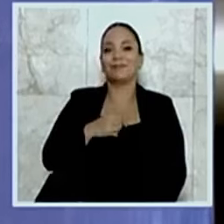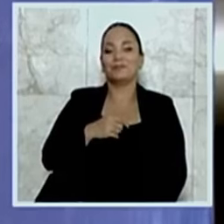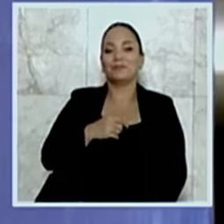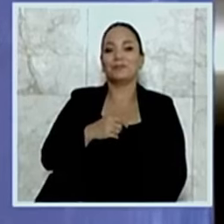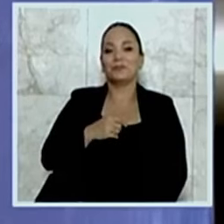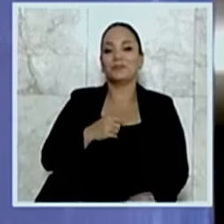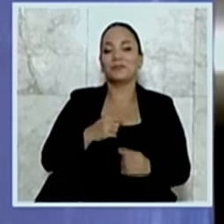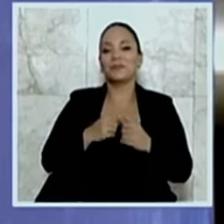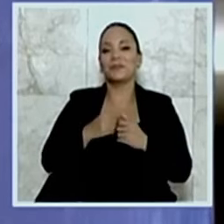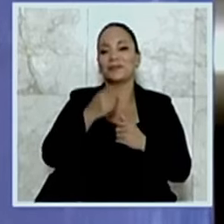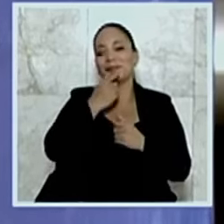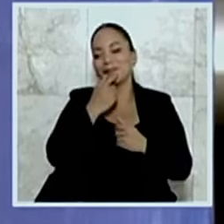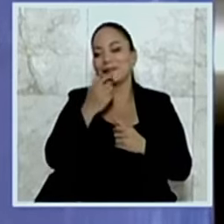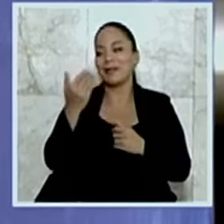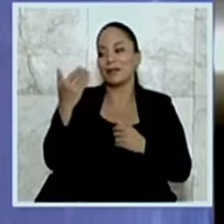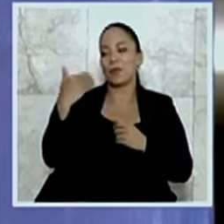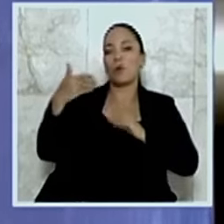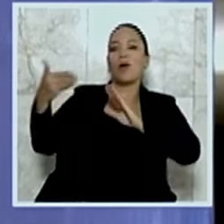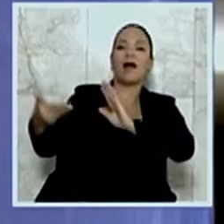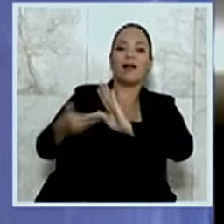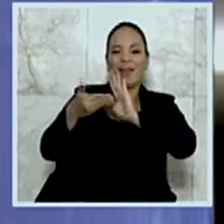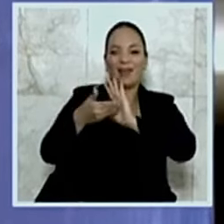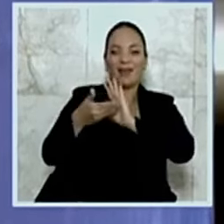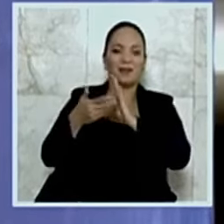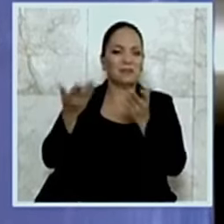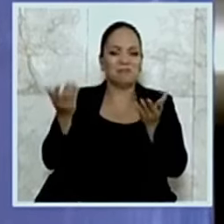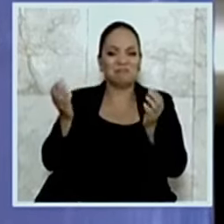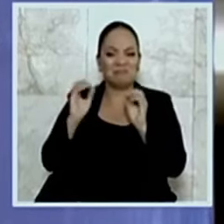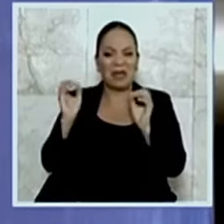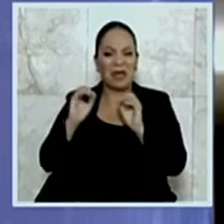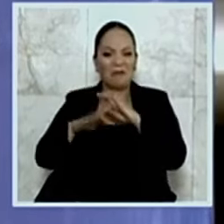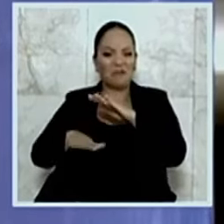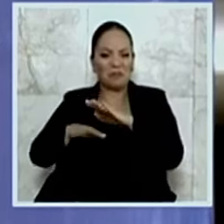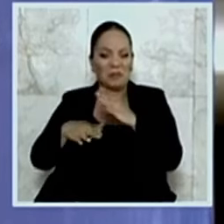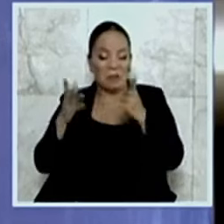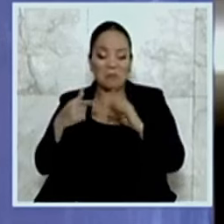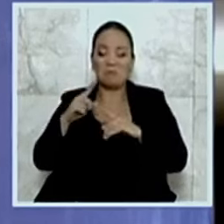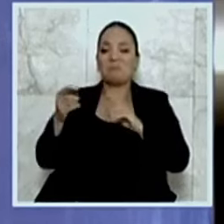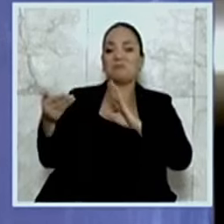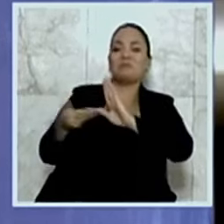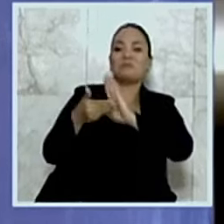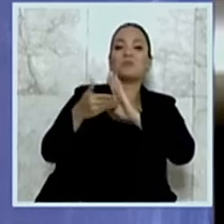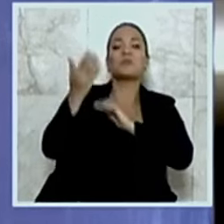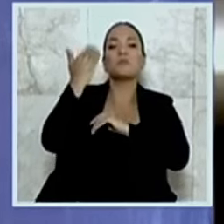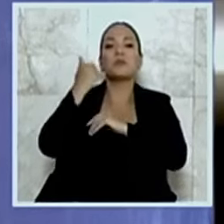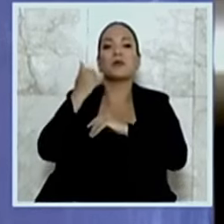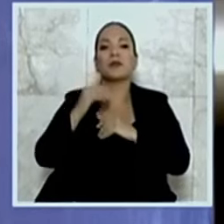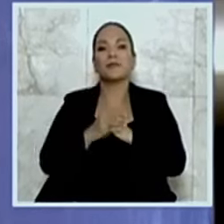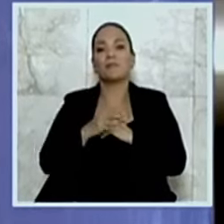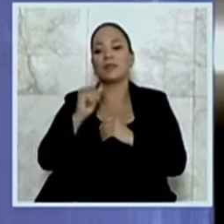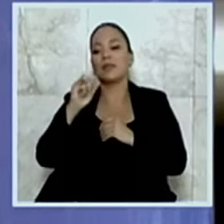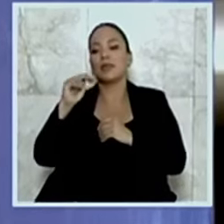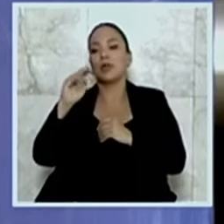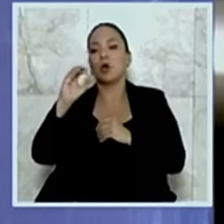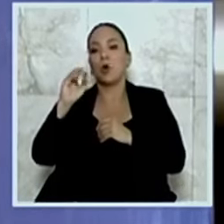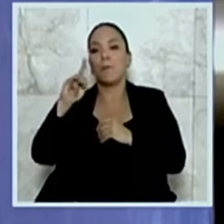pescados de diferentes especies. Sí, señor. De hecho, hubo unos